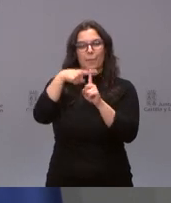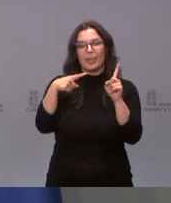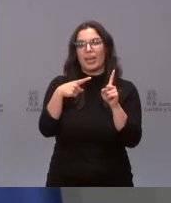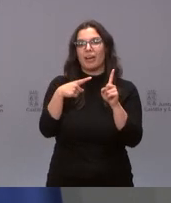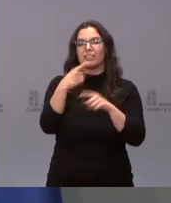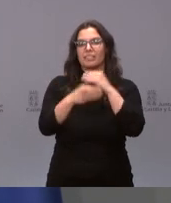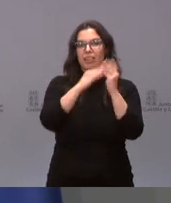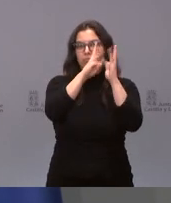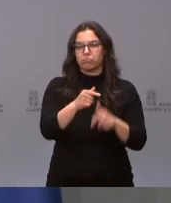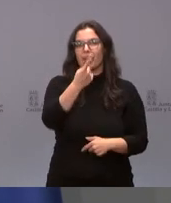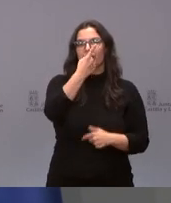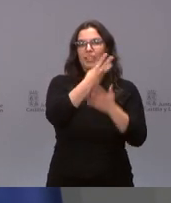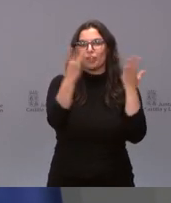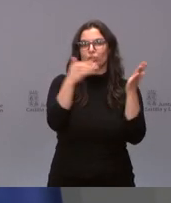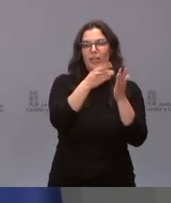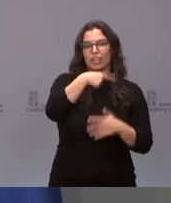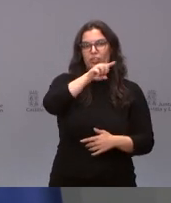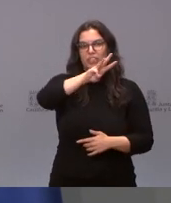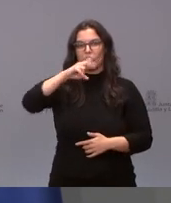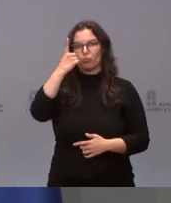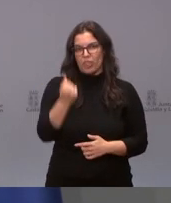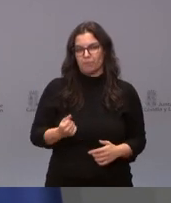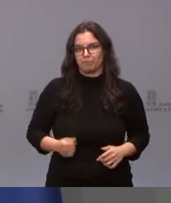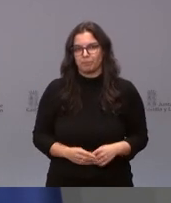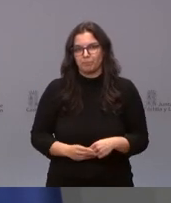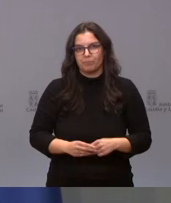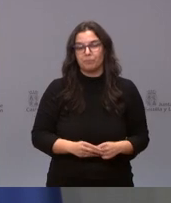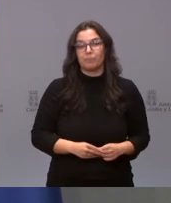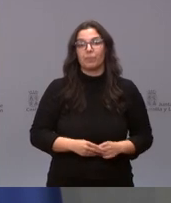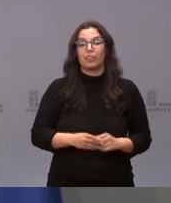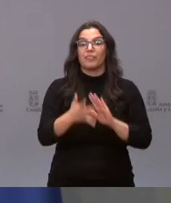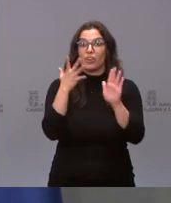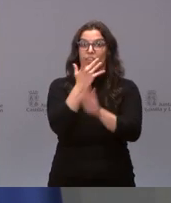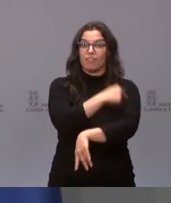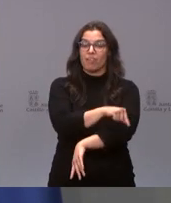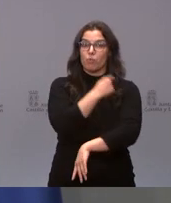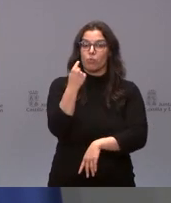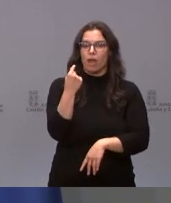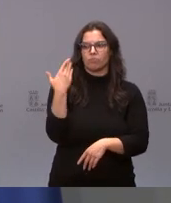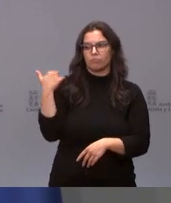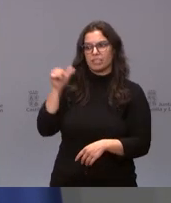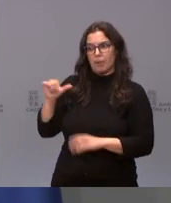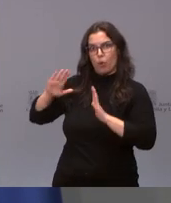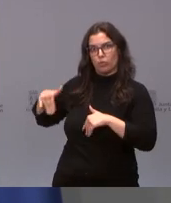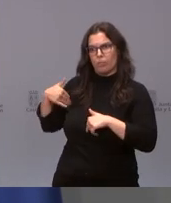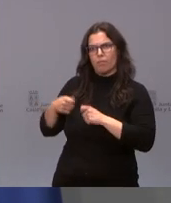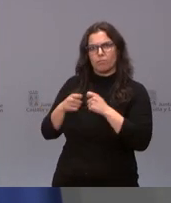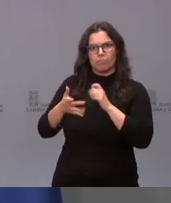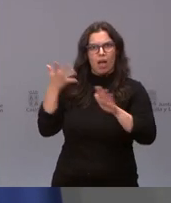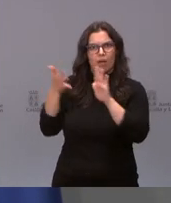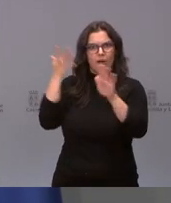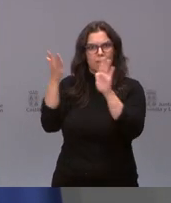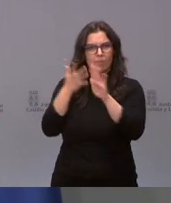mil 132 dosis diarias la velocidad de vacunación aumentada en estas últimas semanas de manera que hemos vacunado